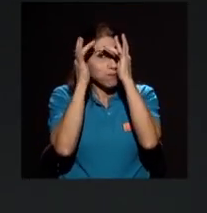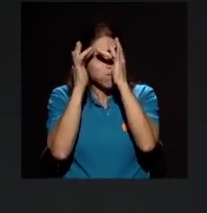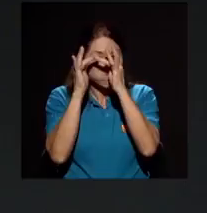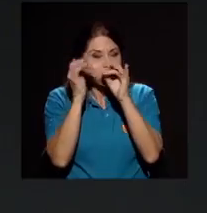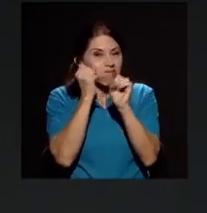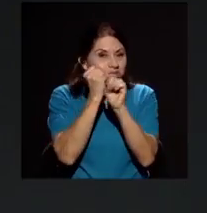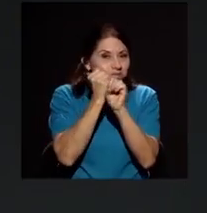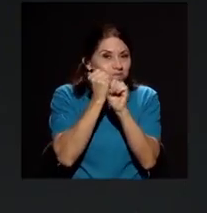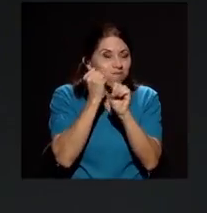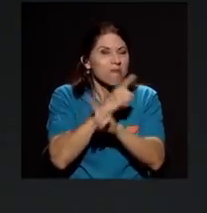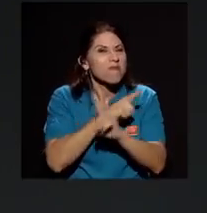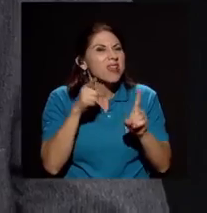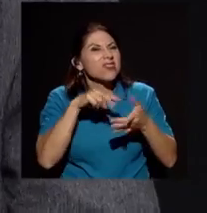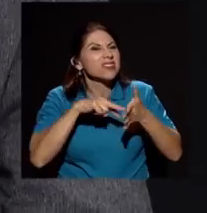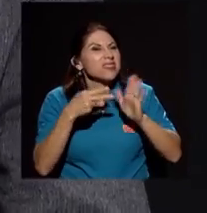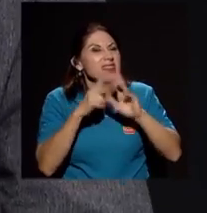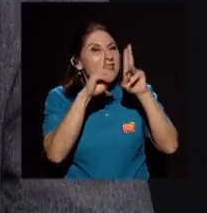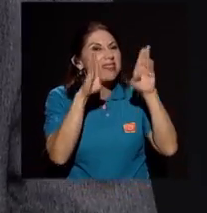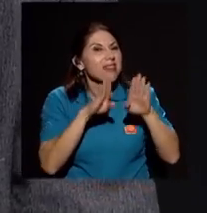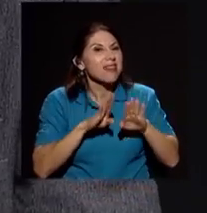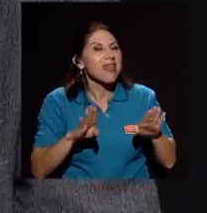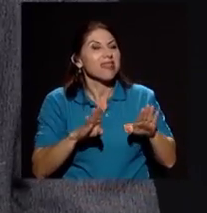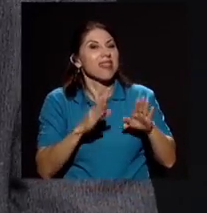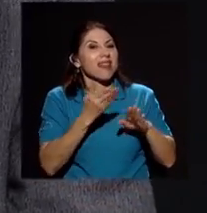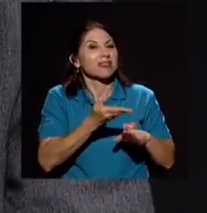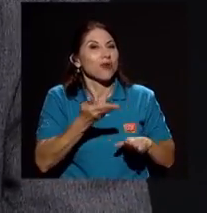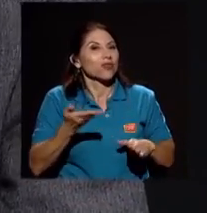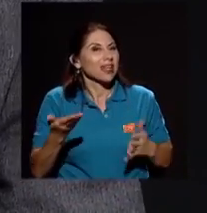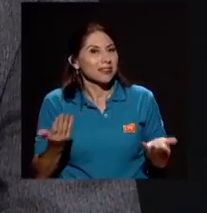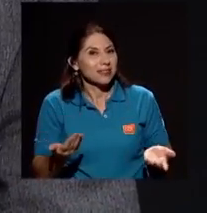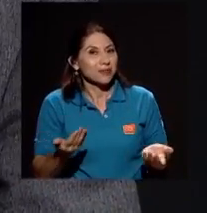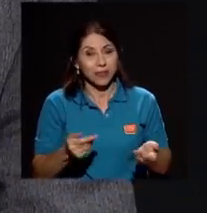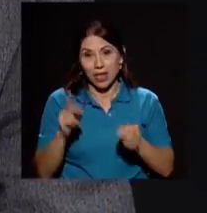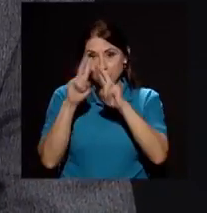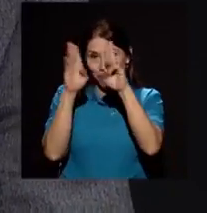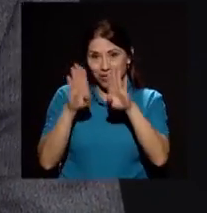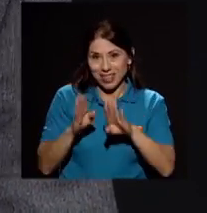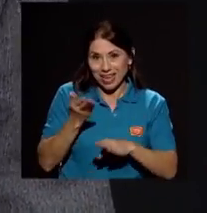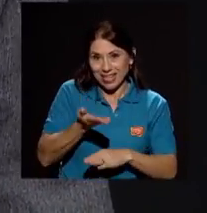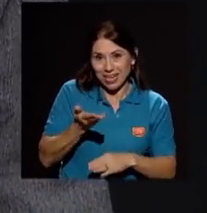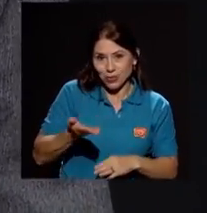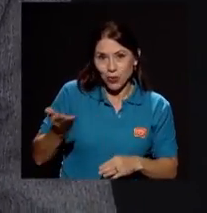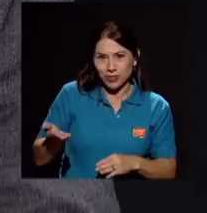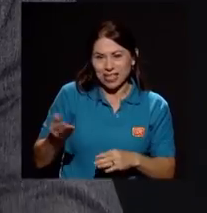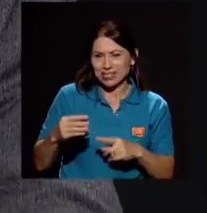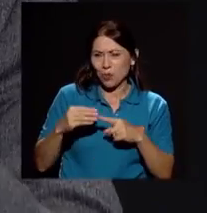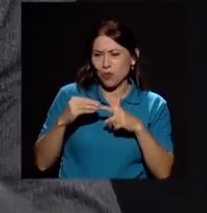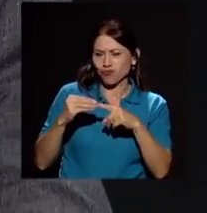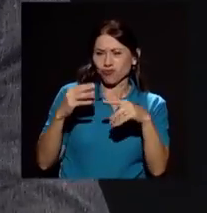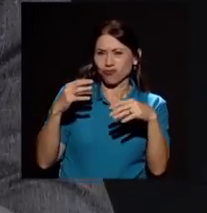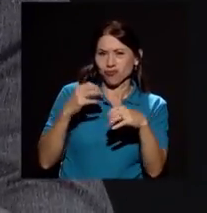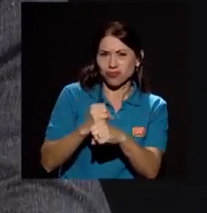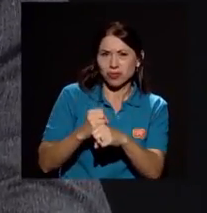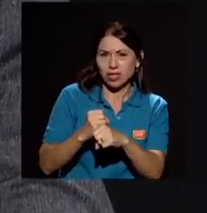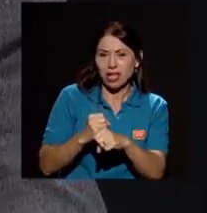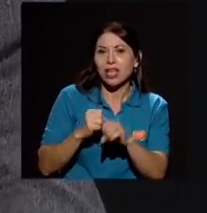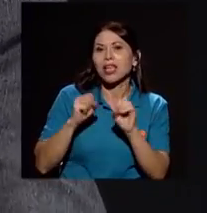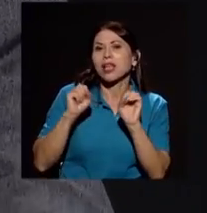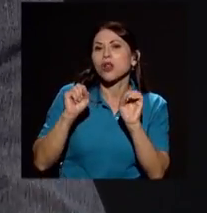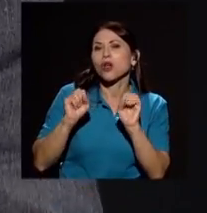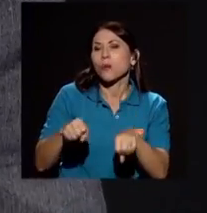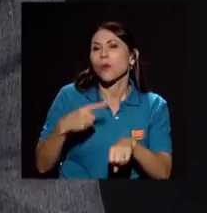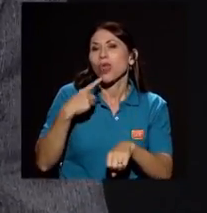que ese estudio de la buena internet de las cosas en esencia ahora o no lo que puede decir es que las máquinas verdad